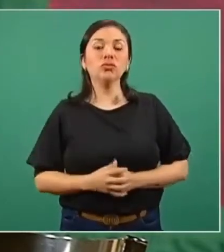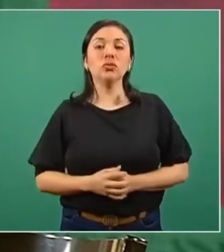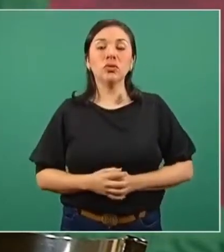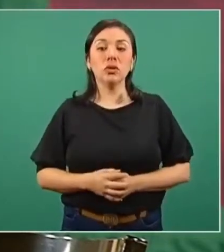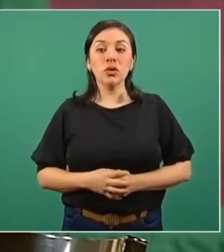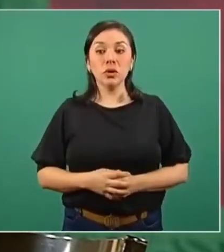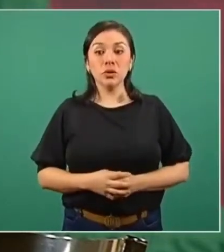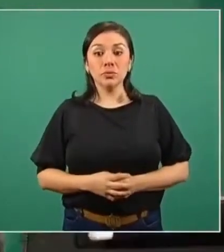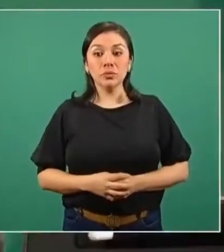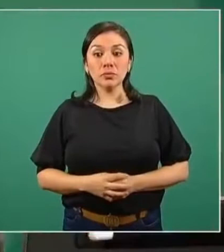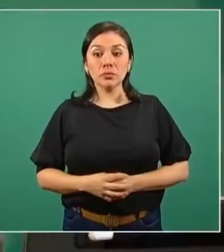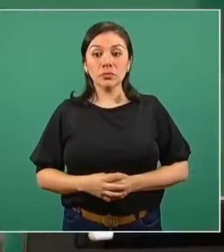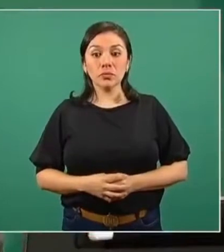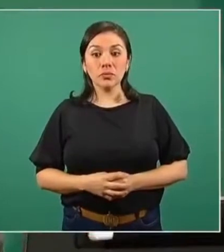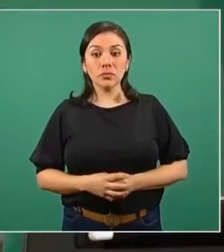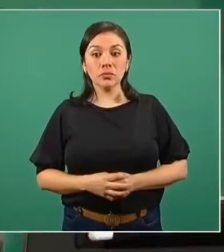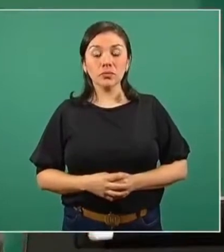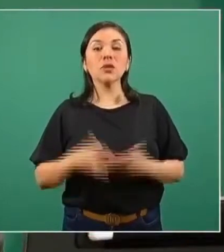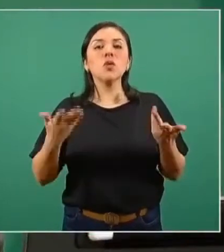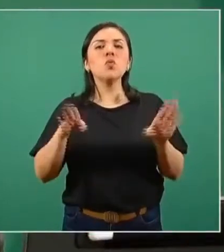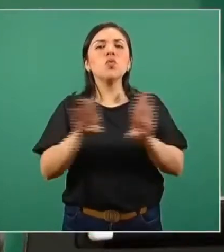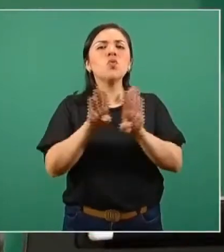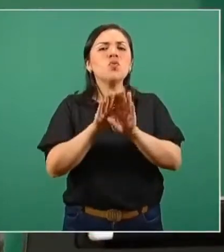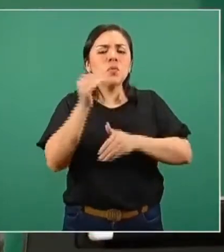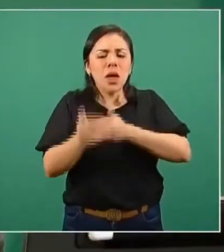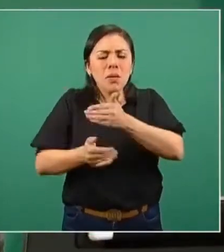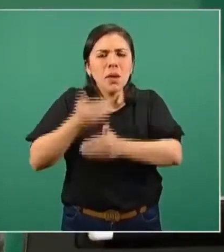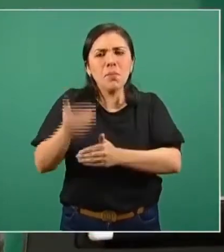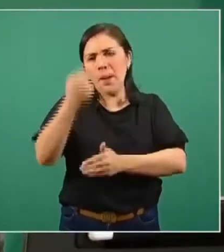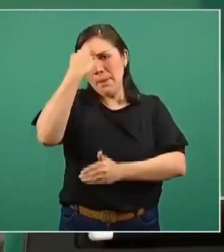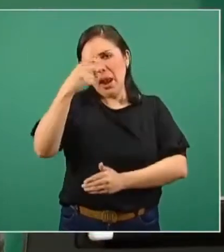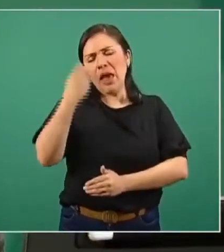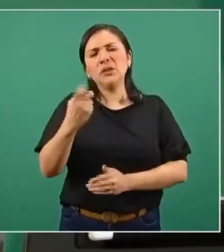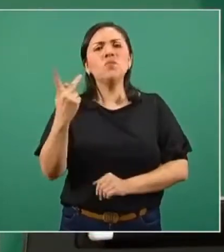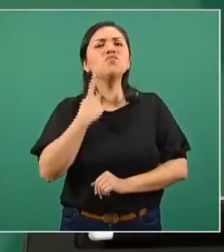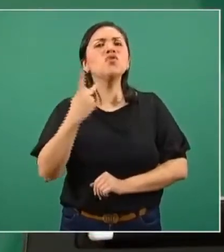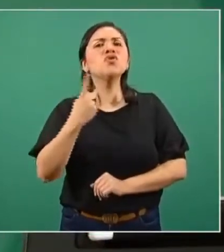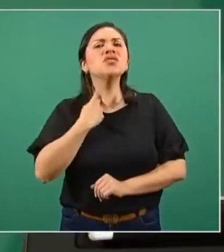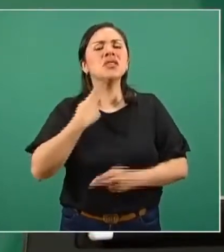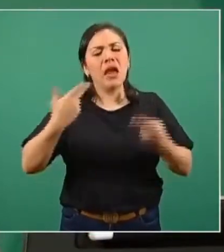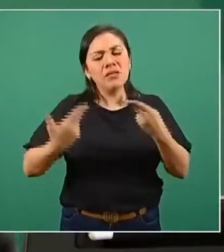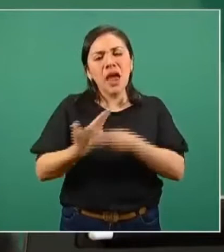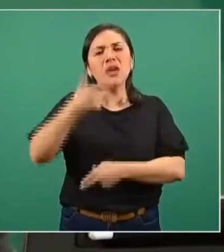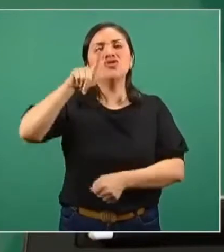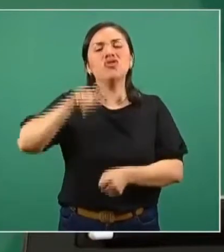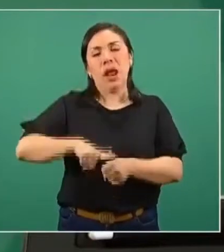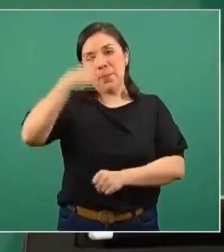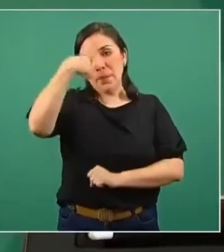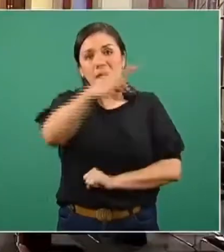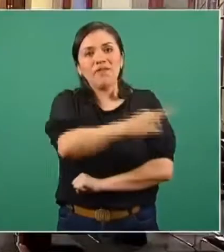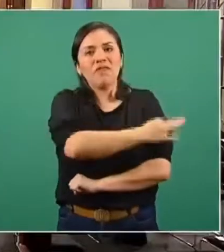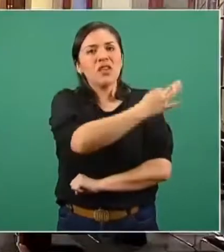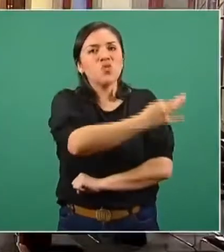y el avance sobre la política nacional de